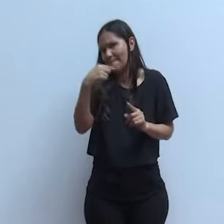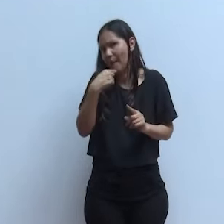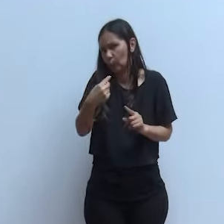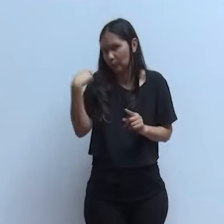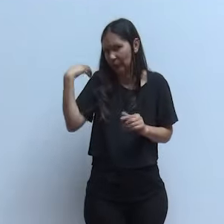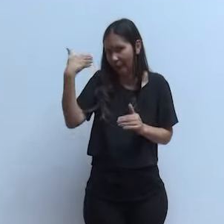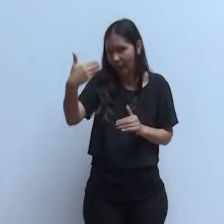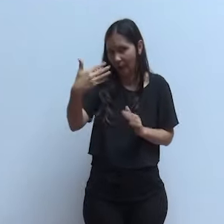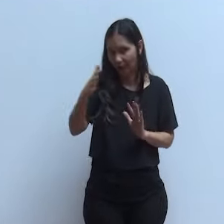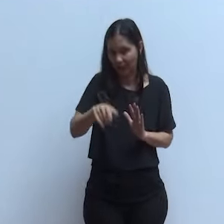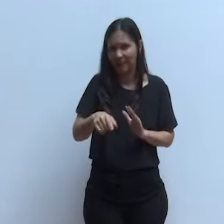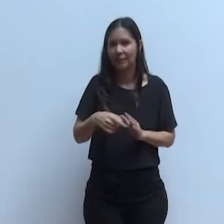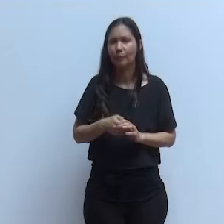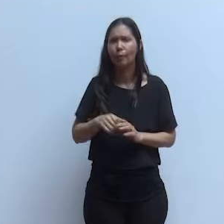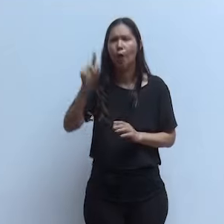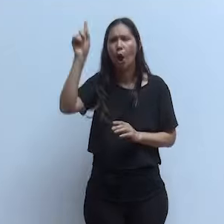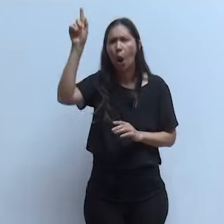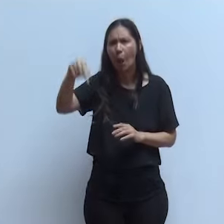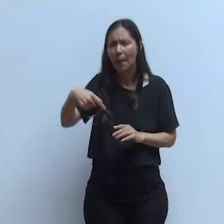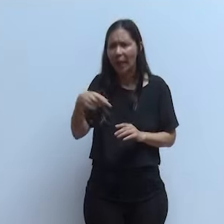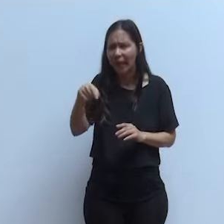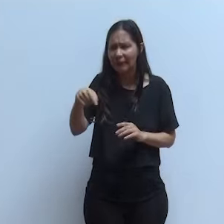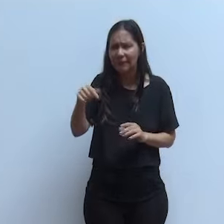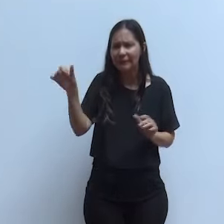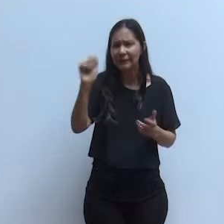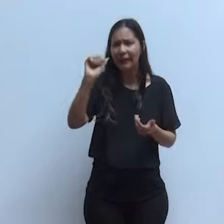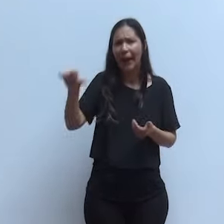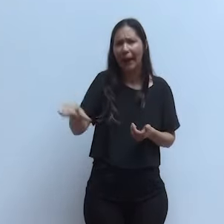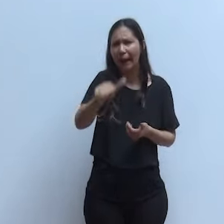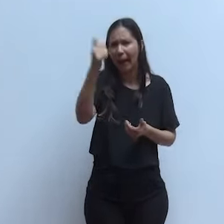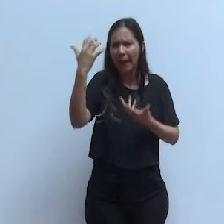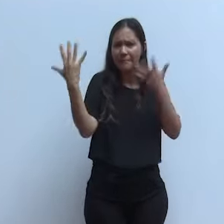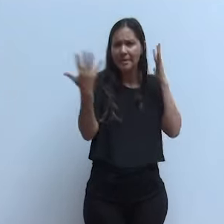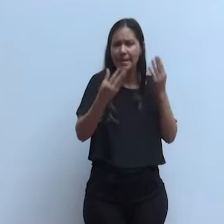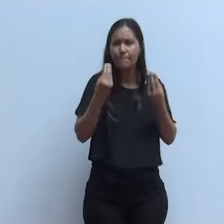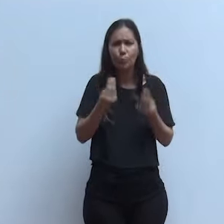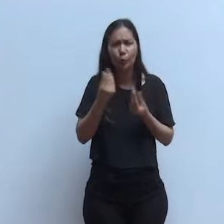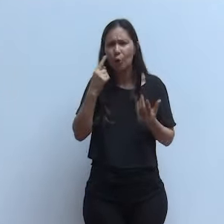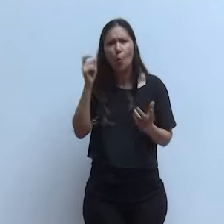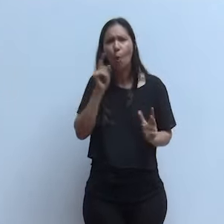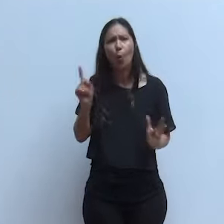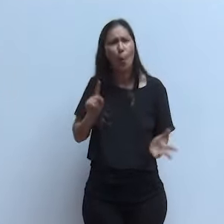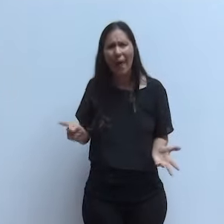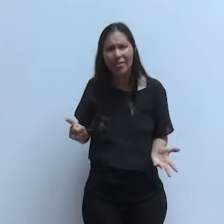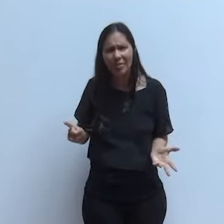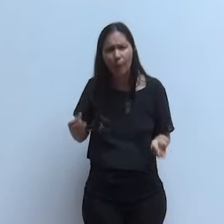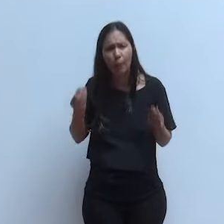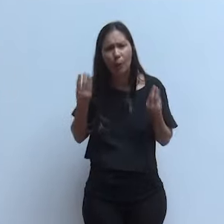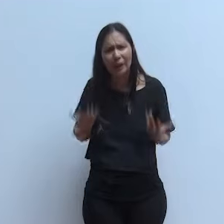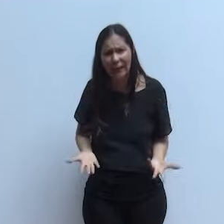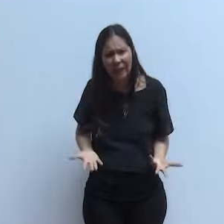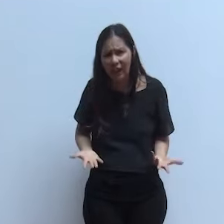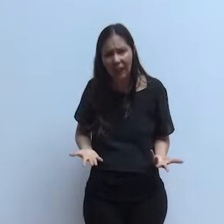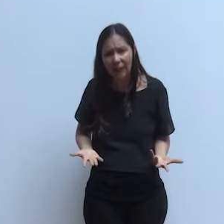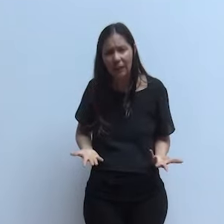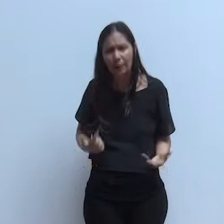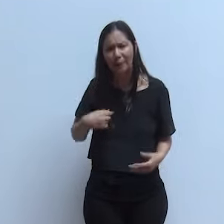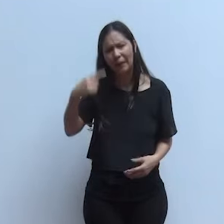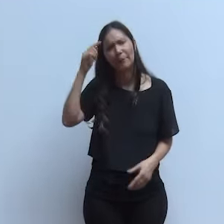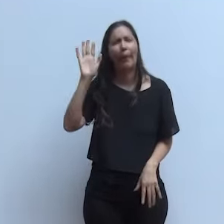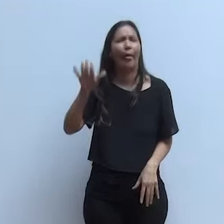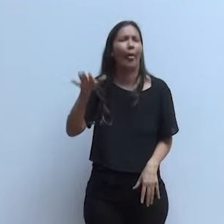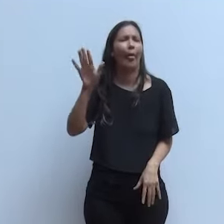qué no lo vimos venir no O sea por qué llegamos a esta discusión o sea por qué lo subestimamos no todo Por cierto